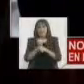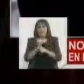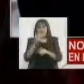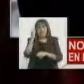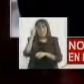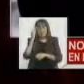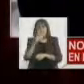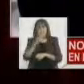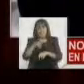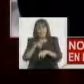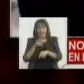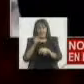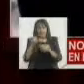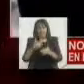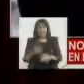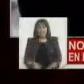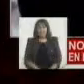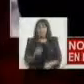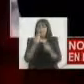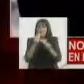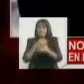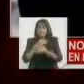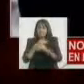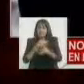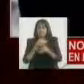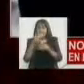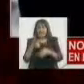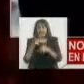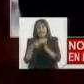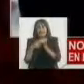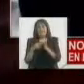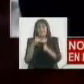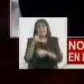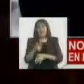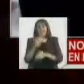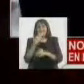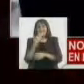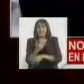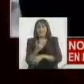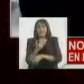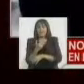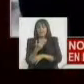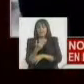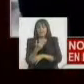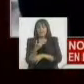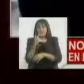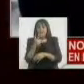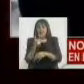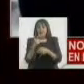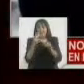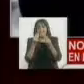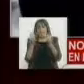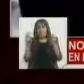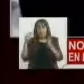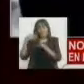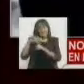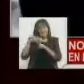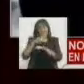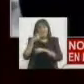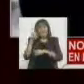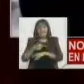haciendo el gobierno de la República. Muchísimas gracias. Bueno, con mucho gusto, y repito que agradezco la cantidad de mensajes que hemos